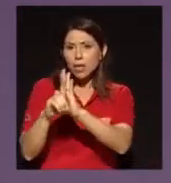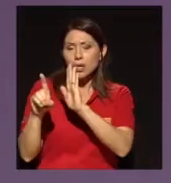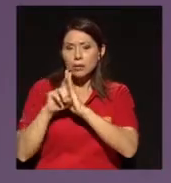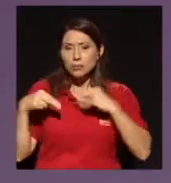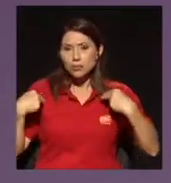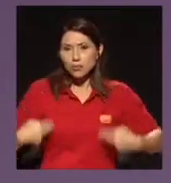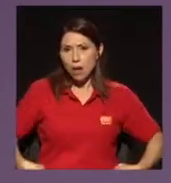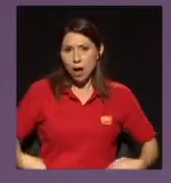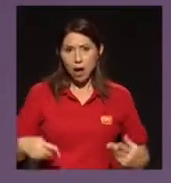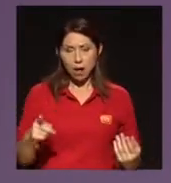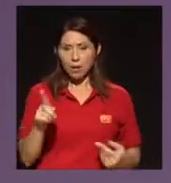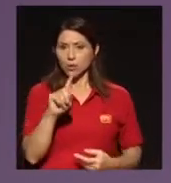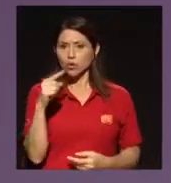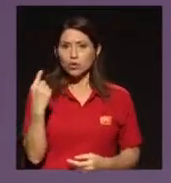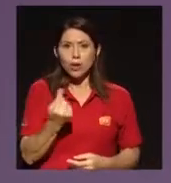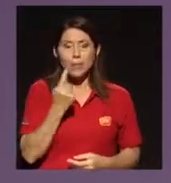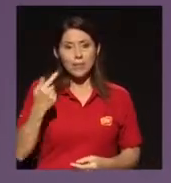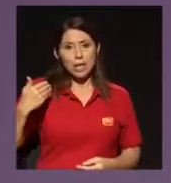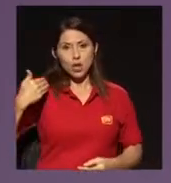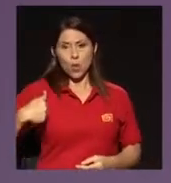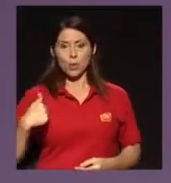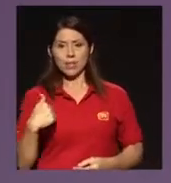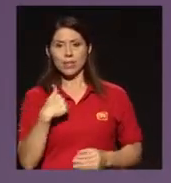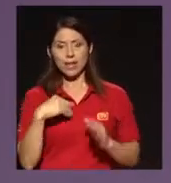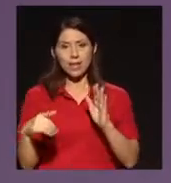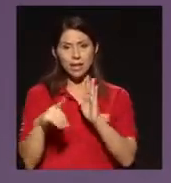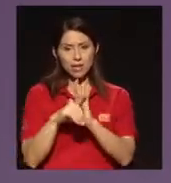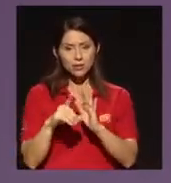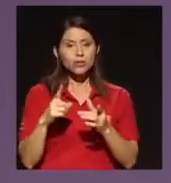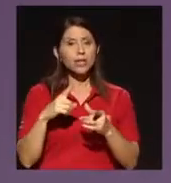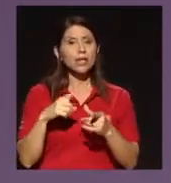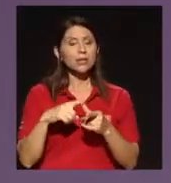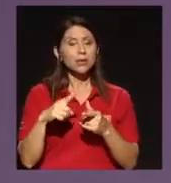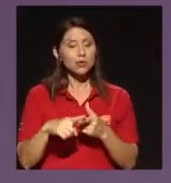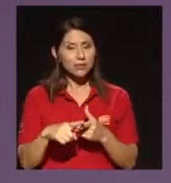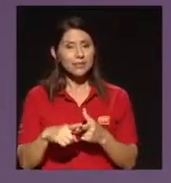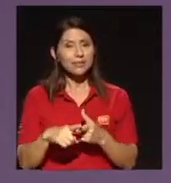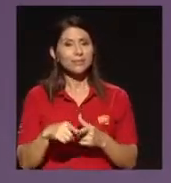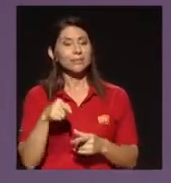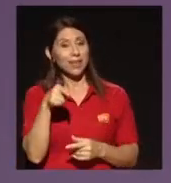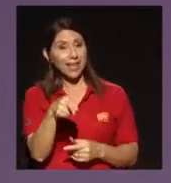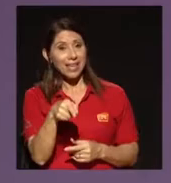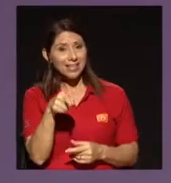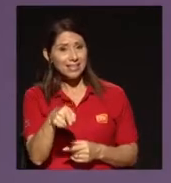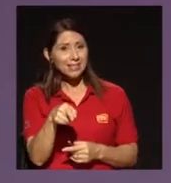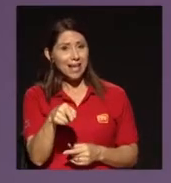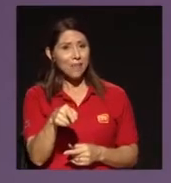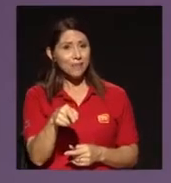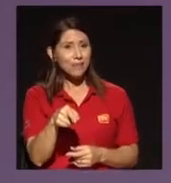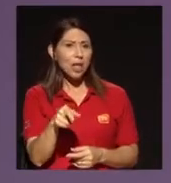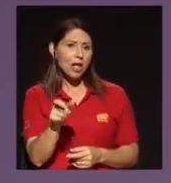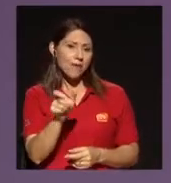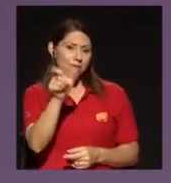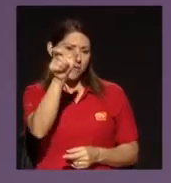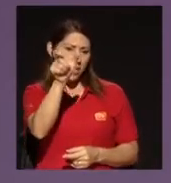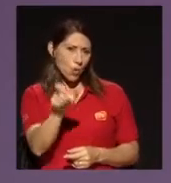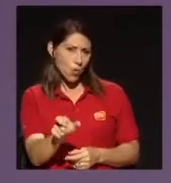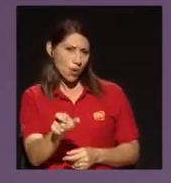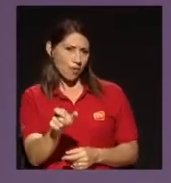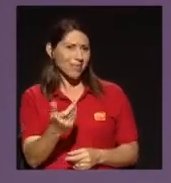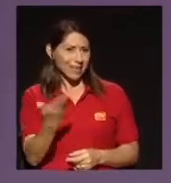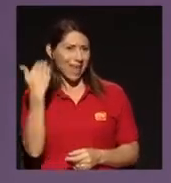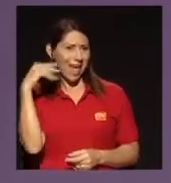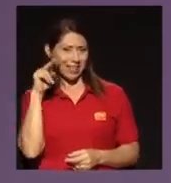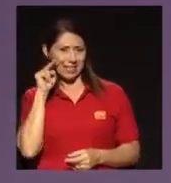no solo el hombre tiene derechos, ¿verdad? Entonces, esa figura de antes, de jefe de